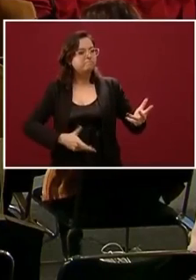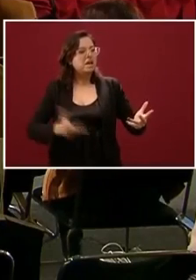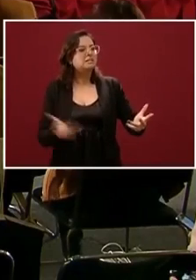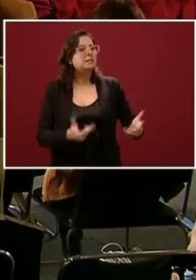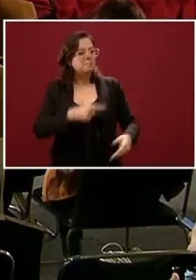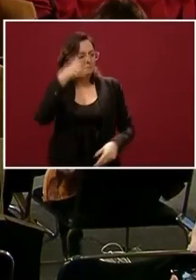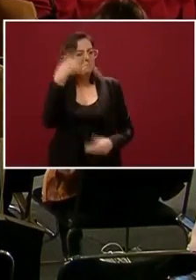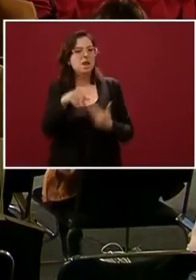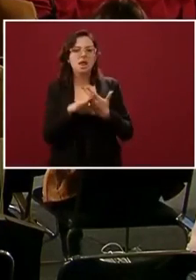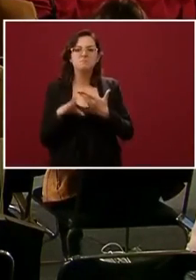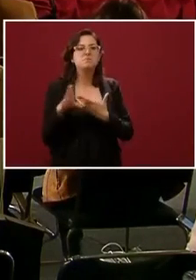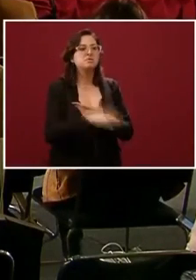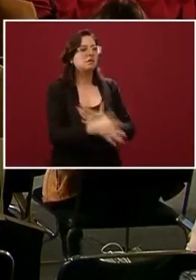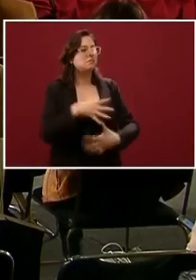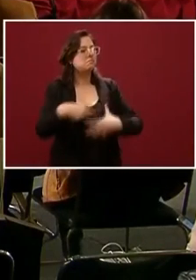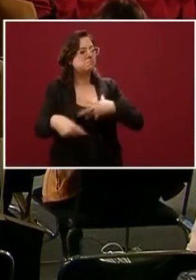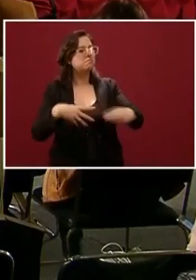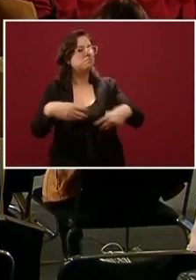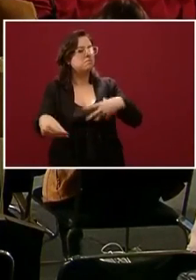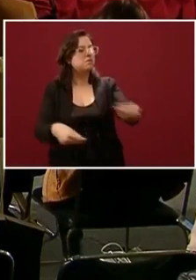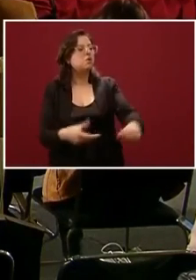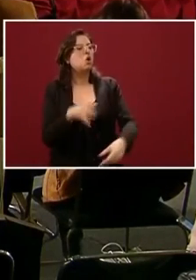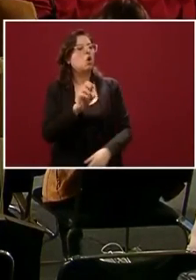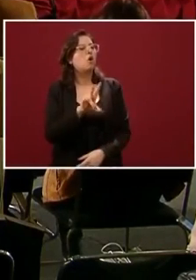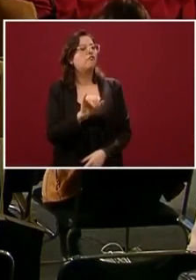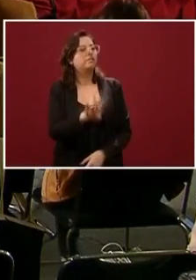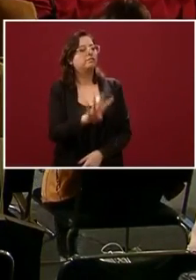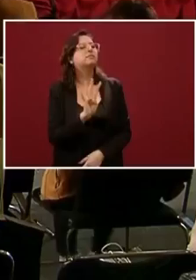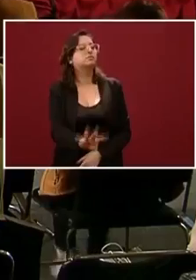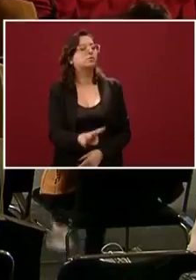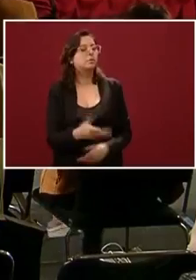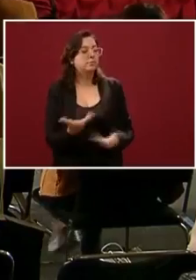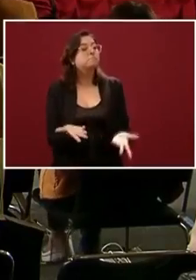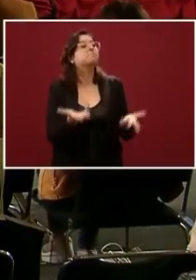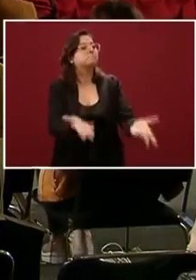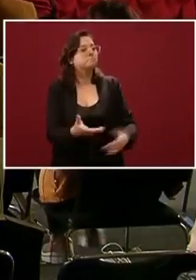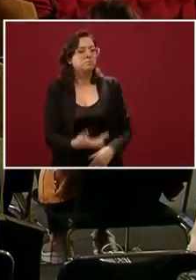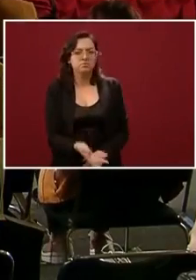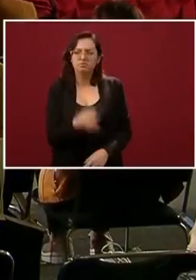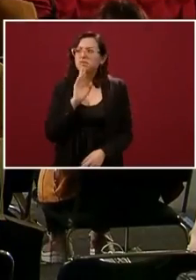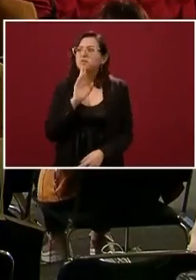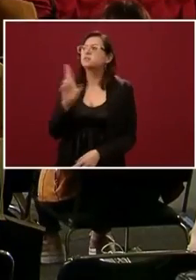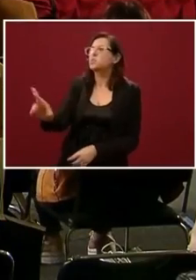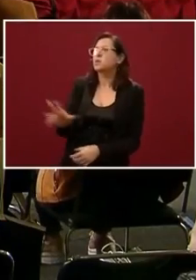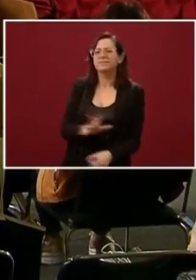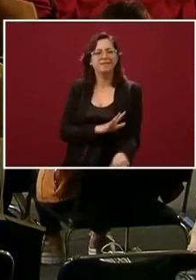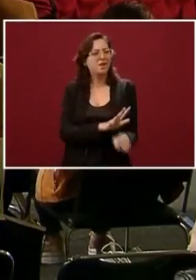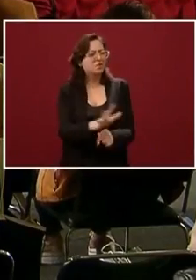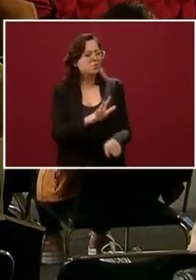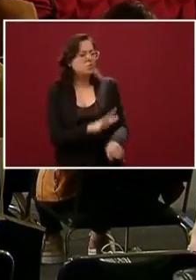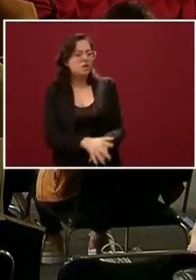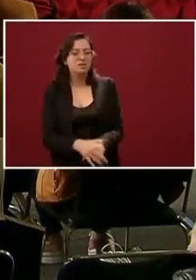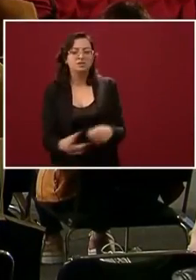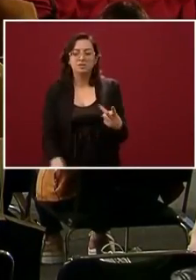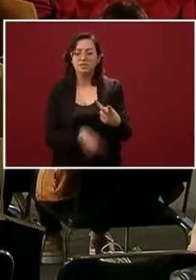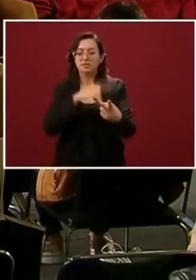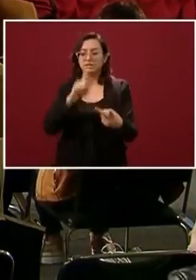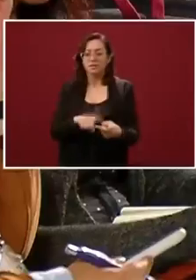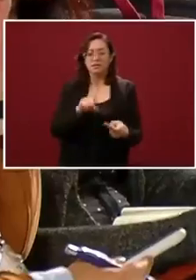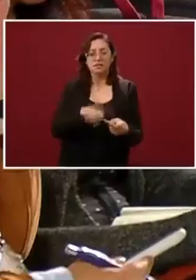han tomado ahora con el COVID-19? ¿Y qué otras cosas acordaron en este